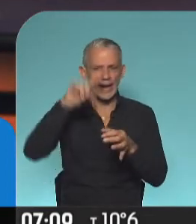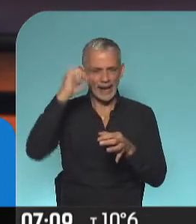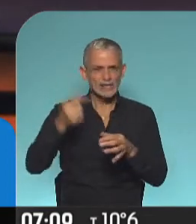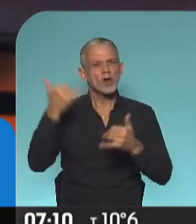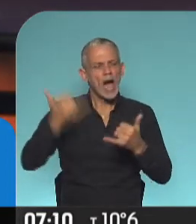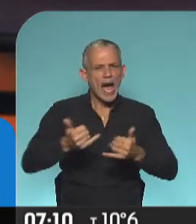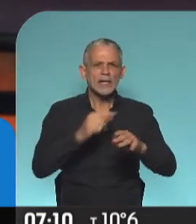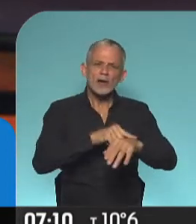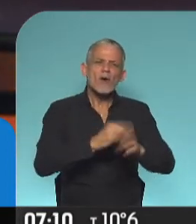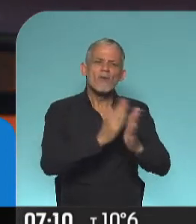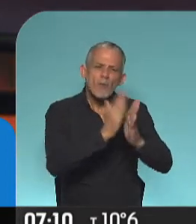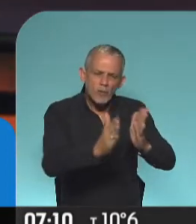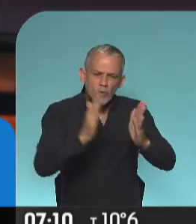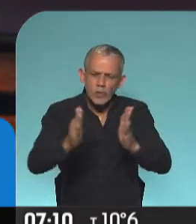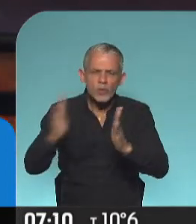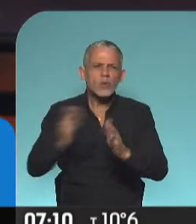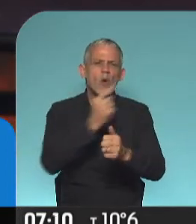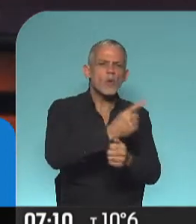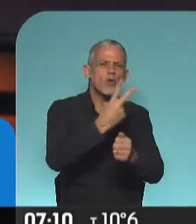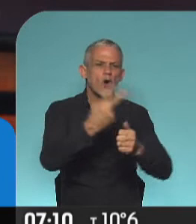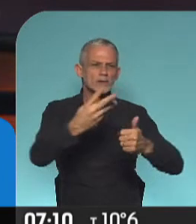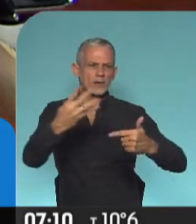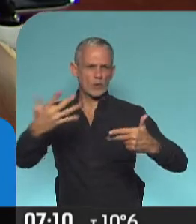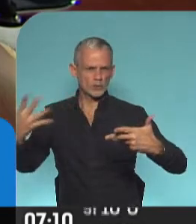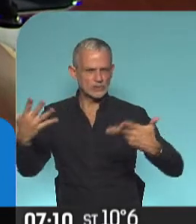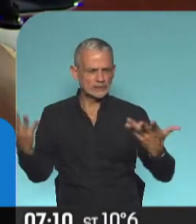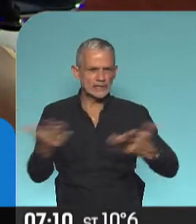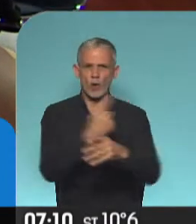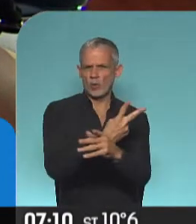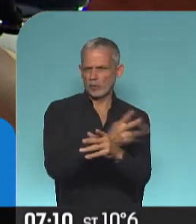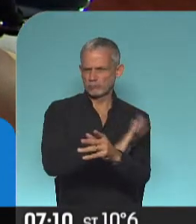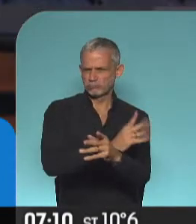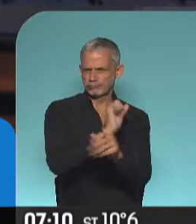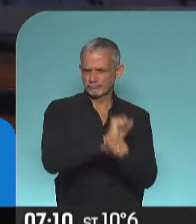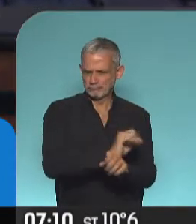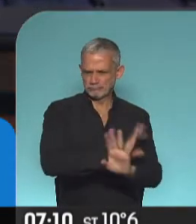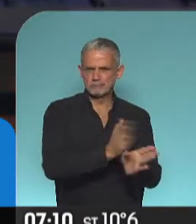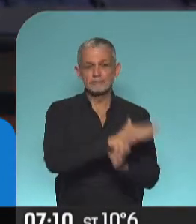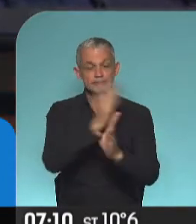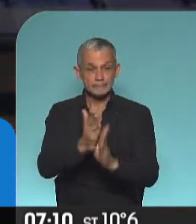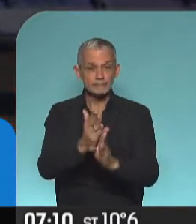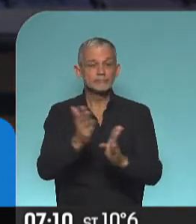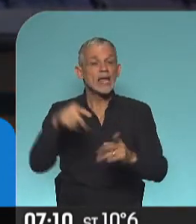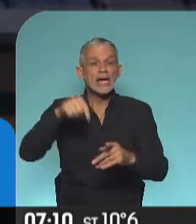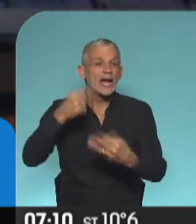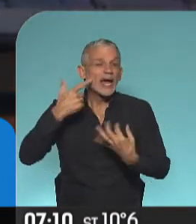sistema de fases, fase 1, fase 3, 4 y 5, claro, ahora porque la 1 y 2 ya no están funcionando. Y la realidad